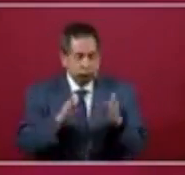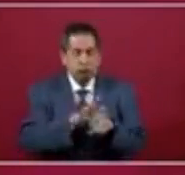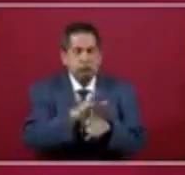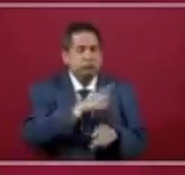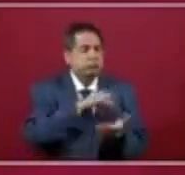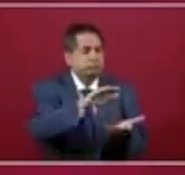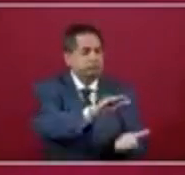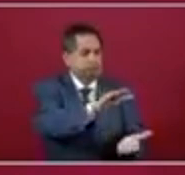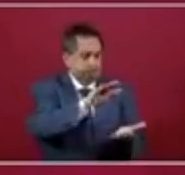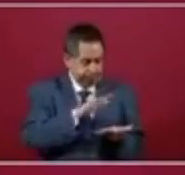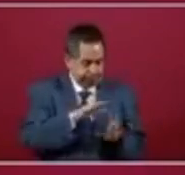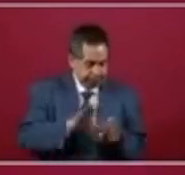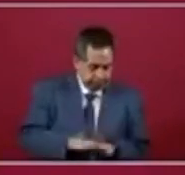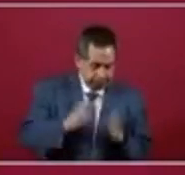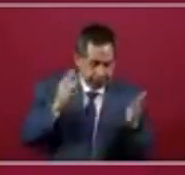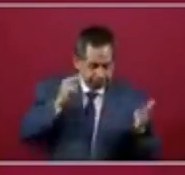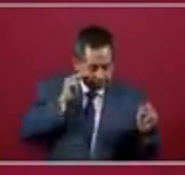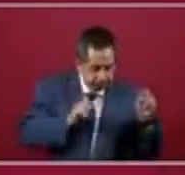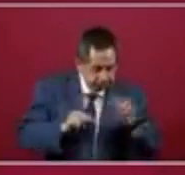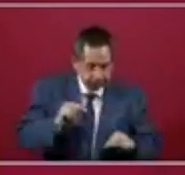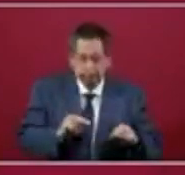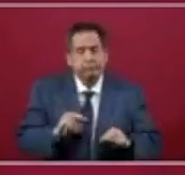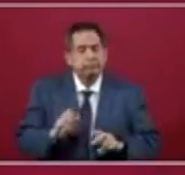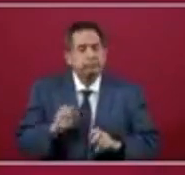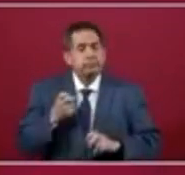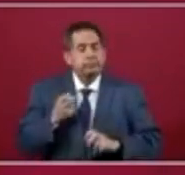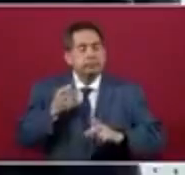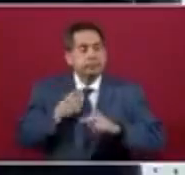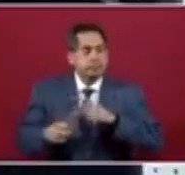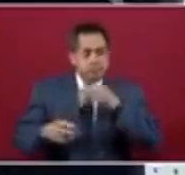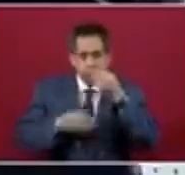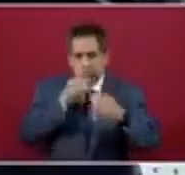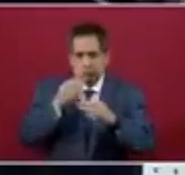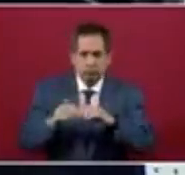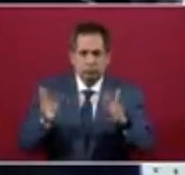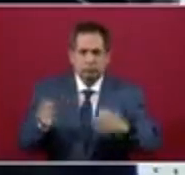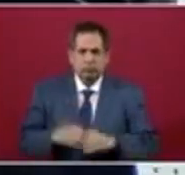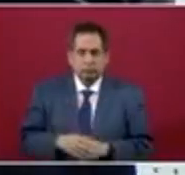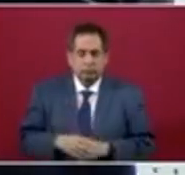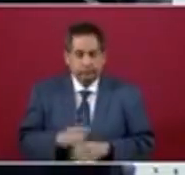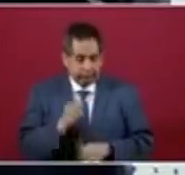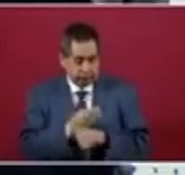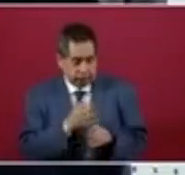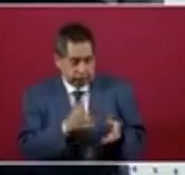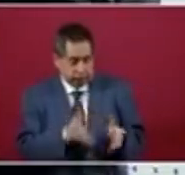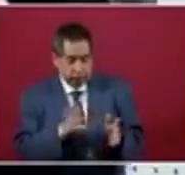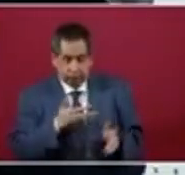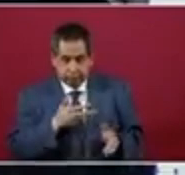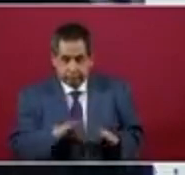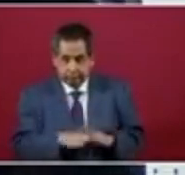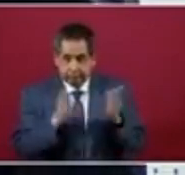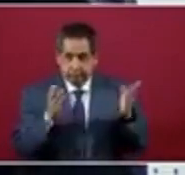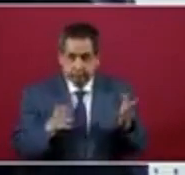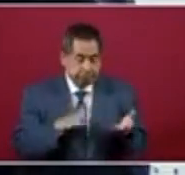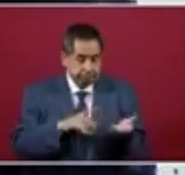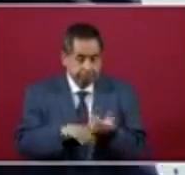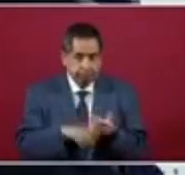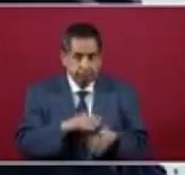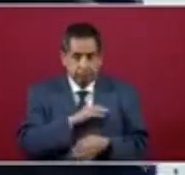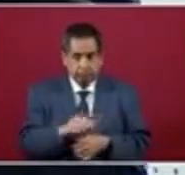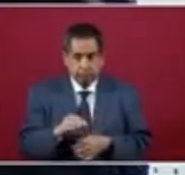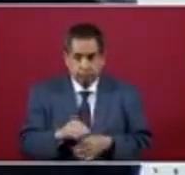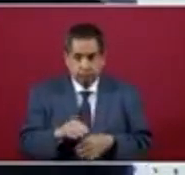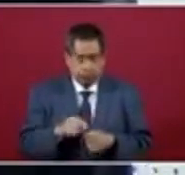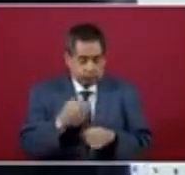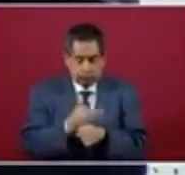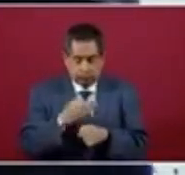y a partir de eso empezar a abrir todo. Lo que ya está es lo que ya, pues, a partir